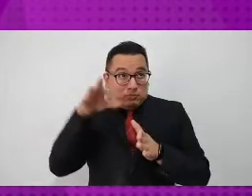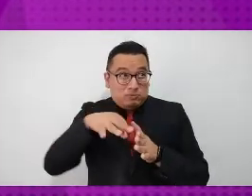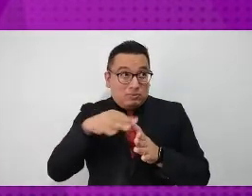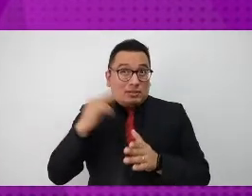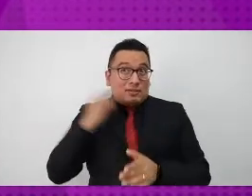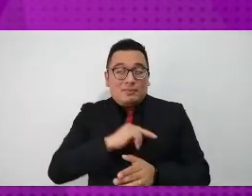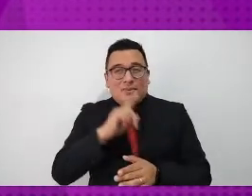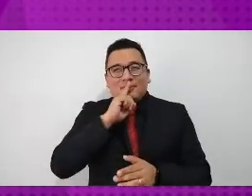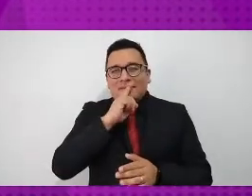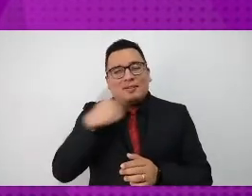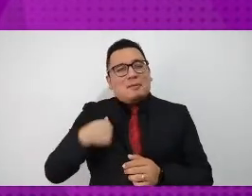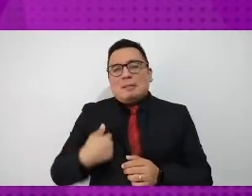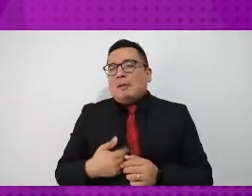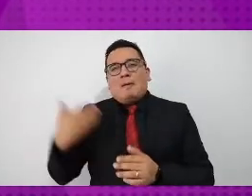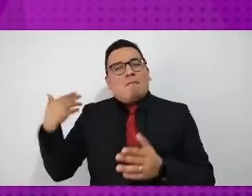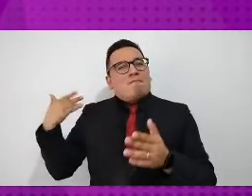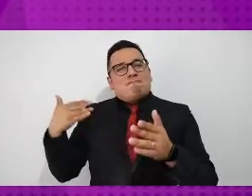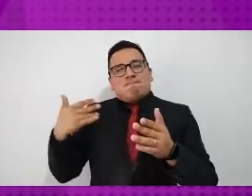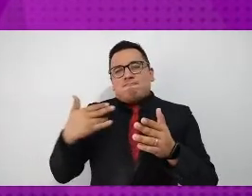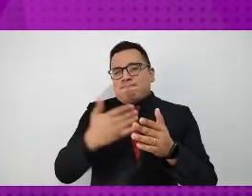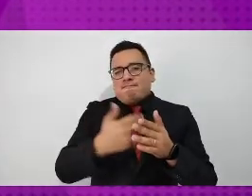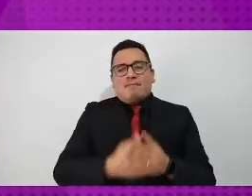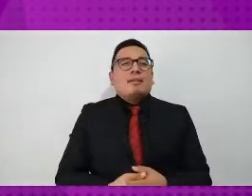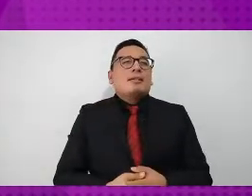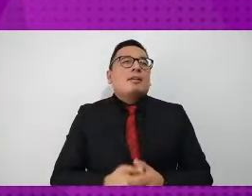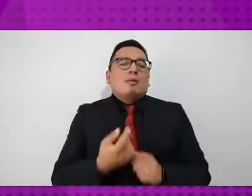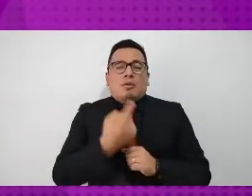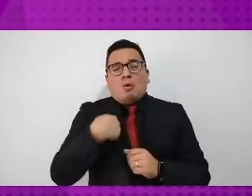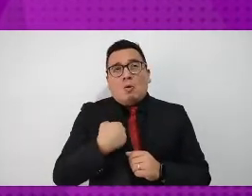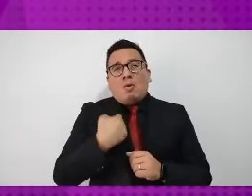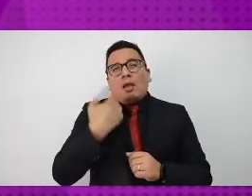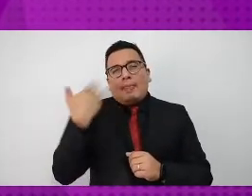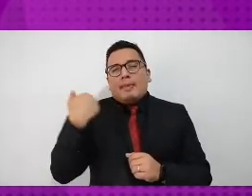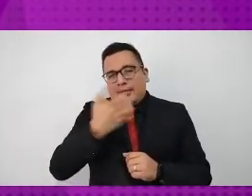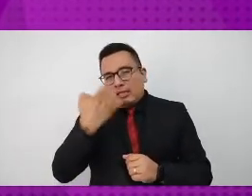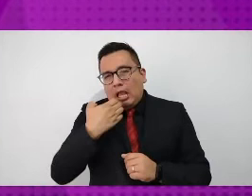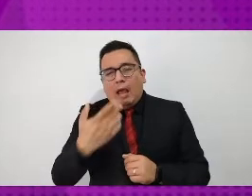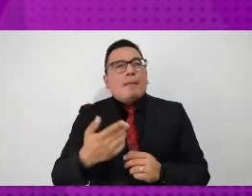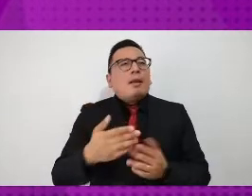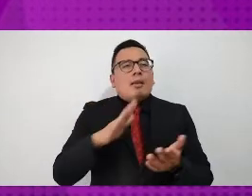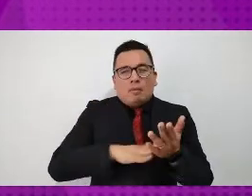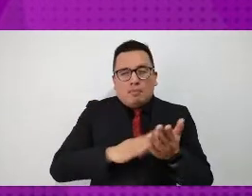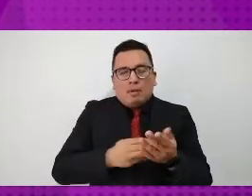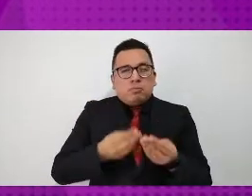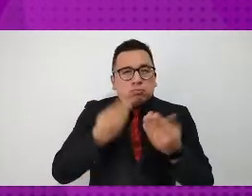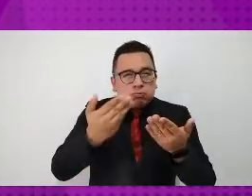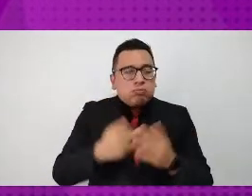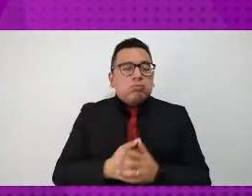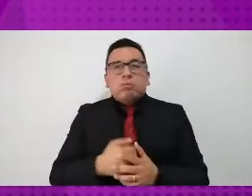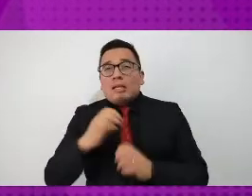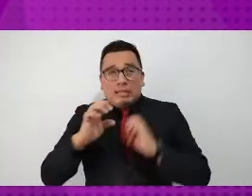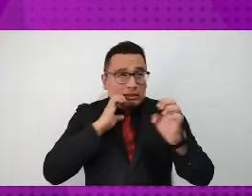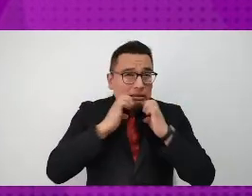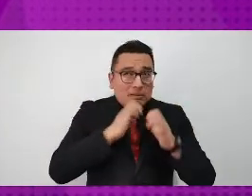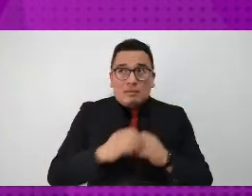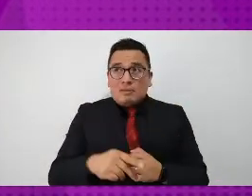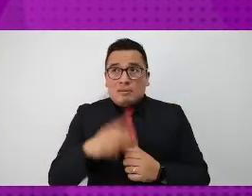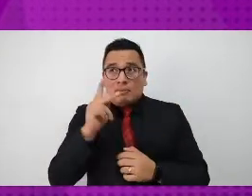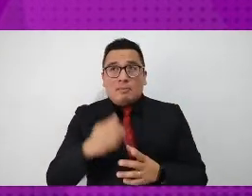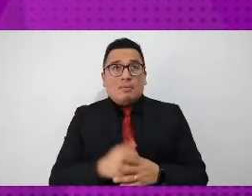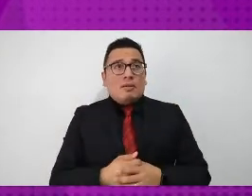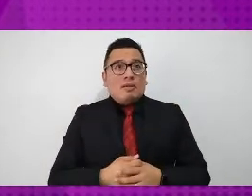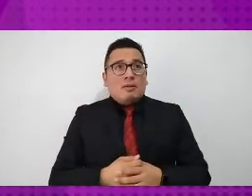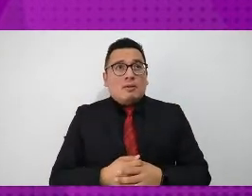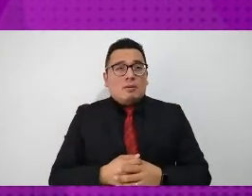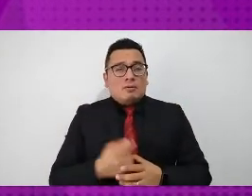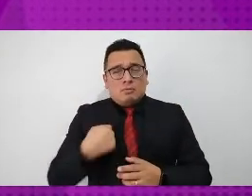selección del instituto nacional electoral que implica el examen el ensayo la entrevista pero en realidad cuando uno